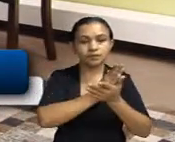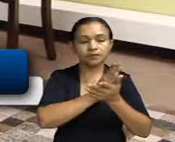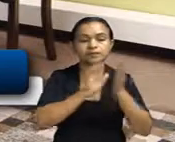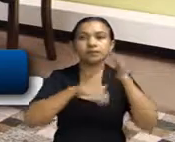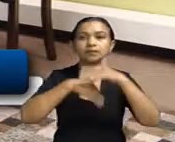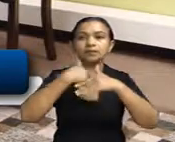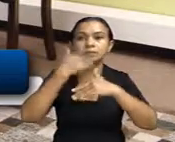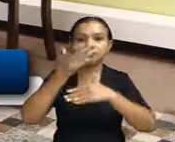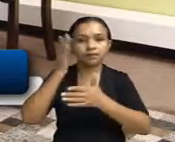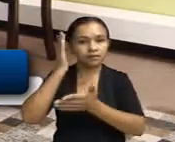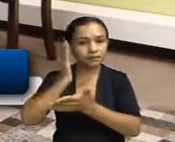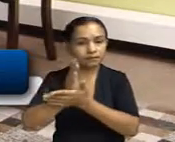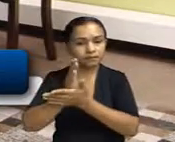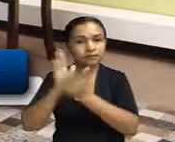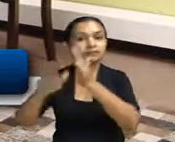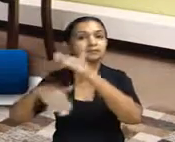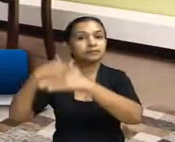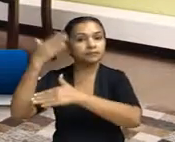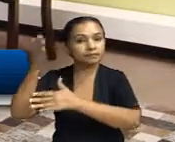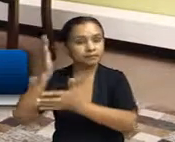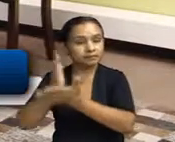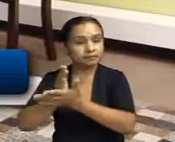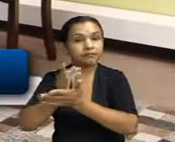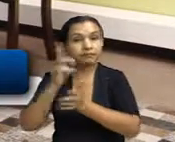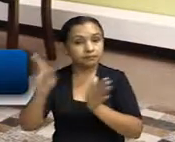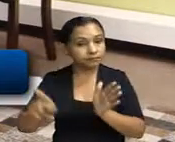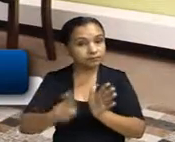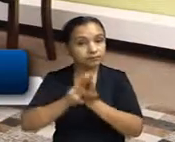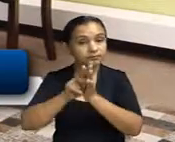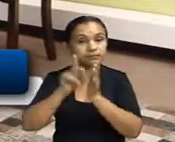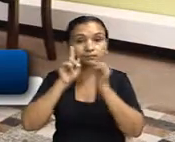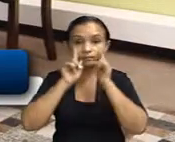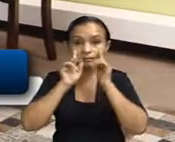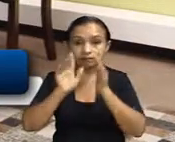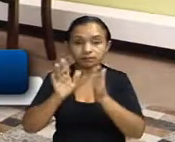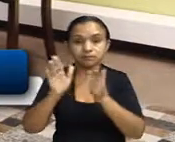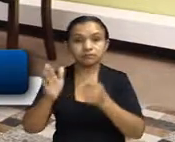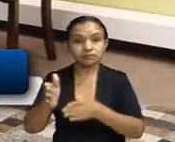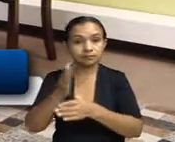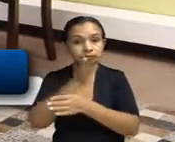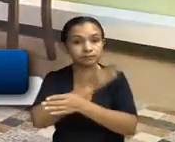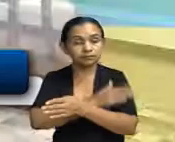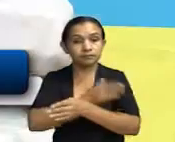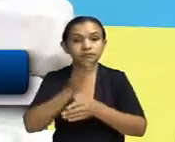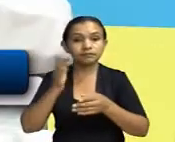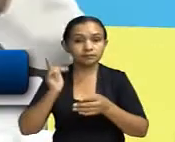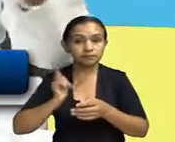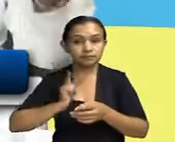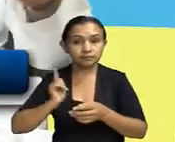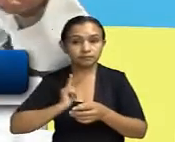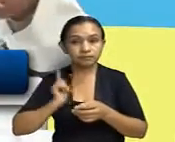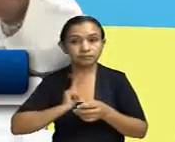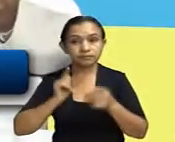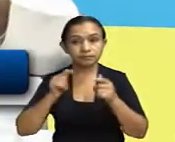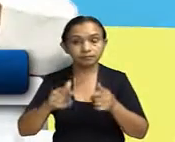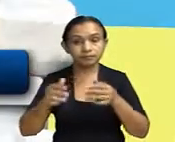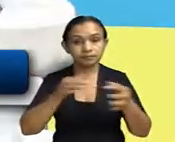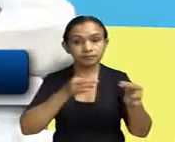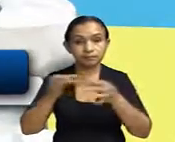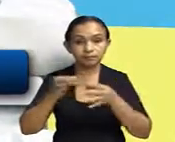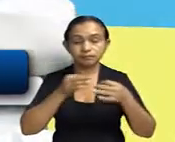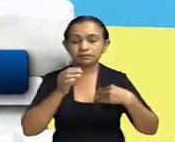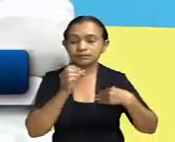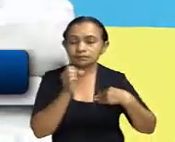igual de peligroso. Entonces, el importante, como tú dices, pues, y el programa es prevenir. Si ya la persona está presentando ahorita, como describimos, este tipo de